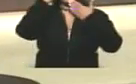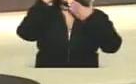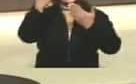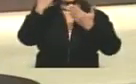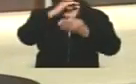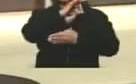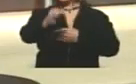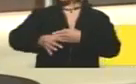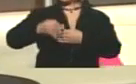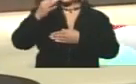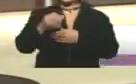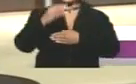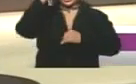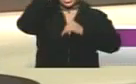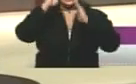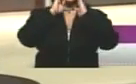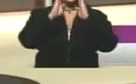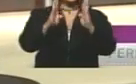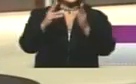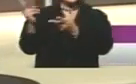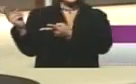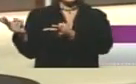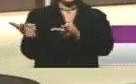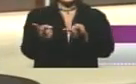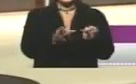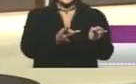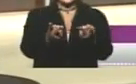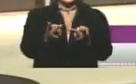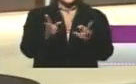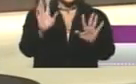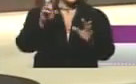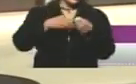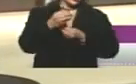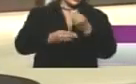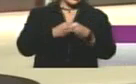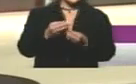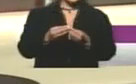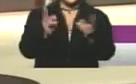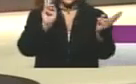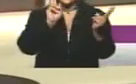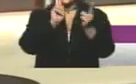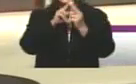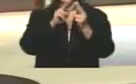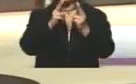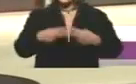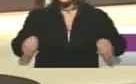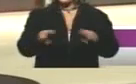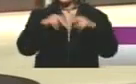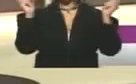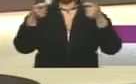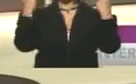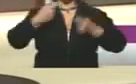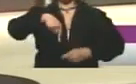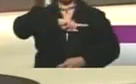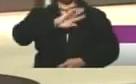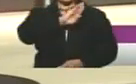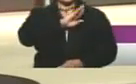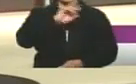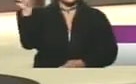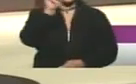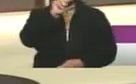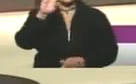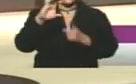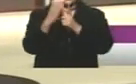agradeciendo como siempre tu atención, invitándote, por si aún no lo has hecho, a conocer, valorar y promover nuestras